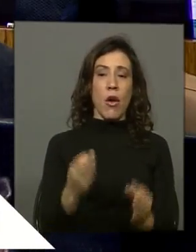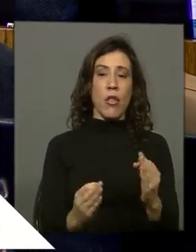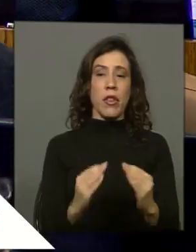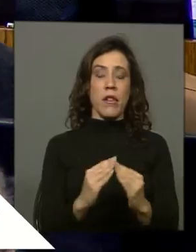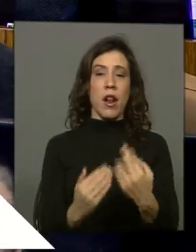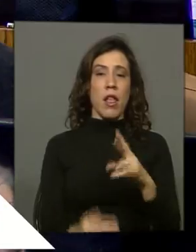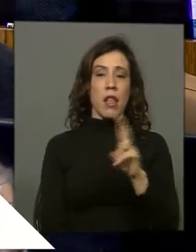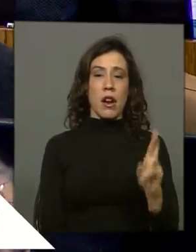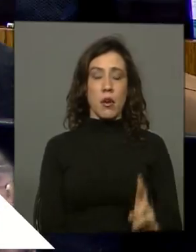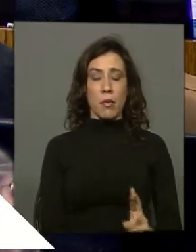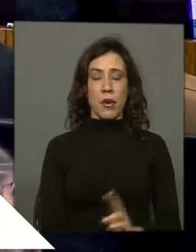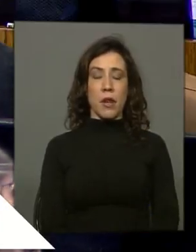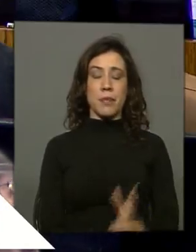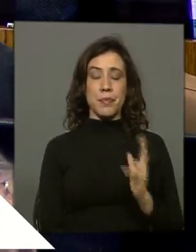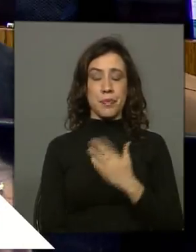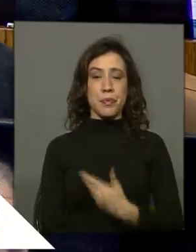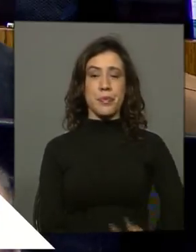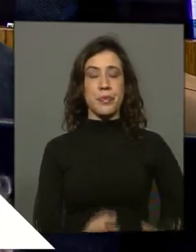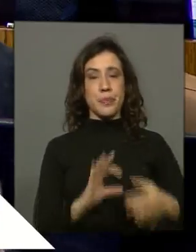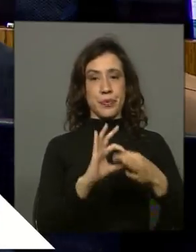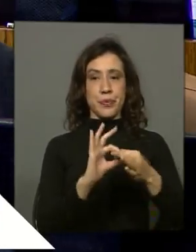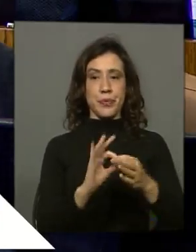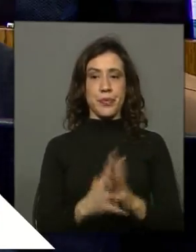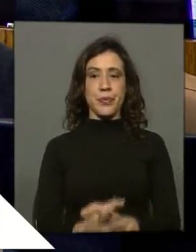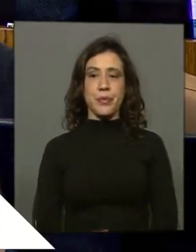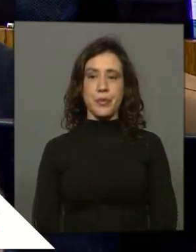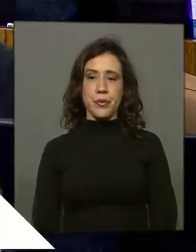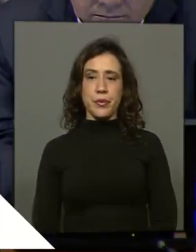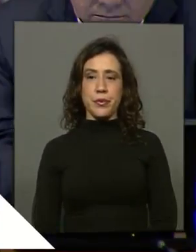de la república señor presidente muchas gracias he dicho